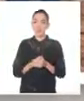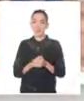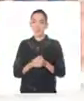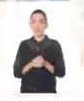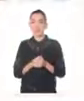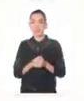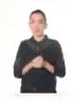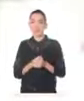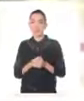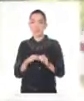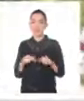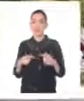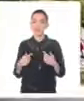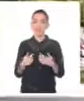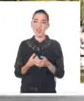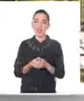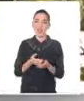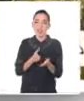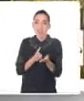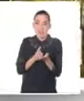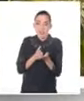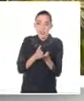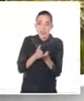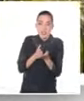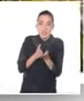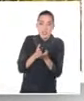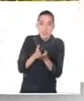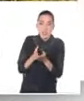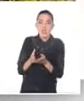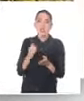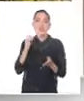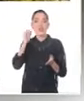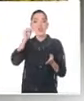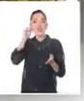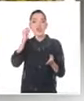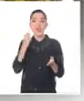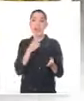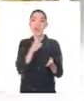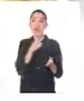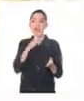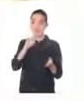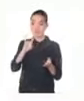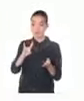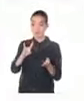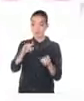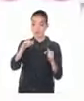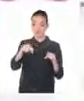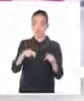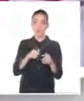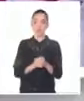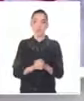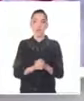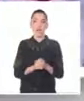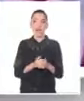de orgullo e intelectualidad para los jóvenes cubanos. La revolución y el pueblo lo recuerdan en cada aula e institución educacional.